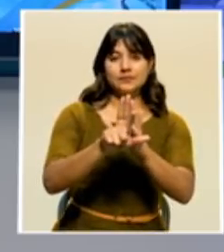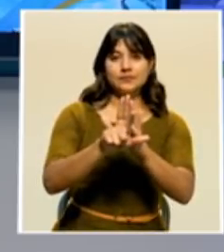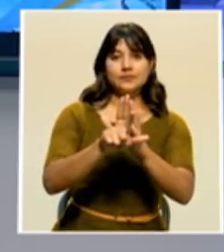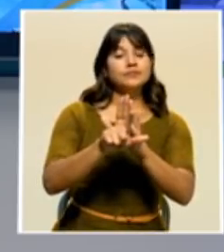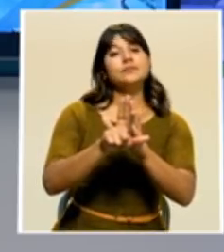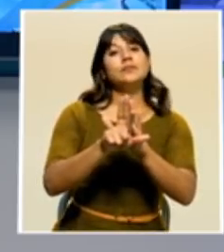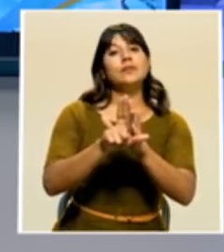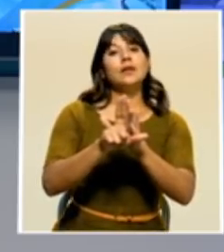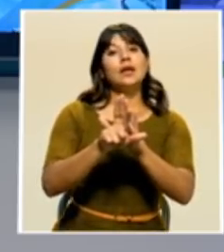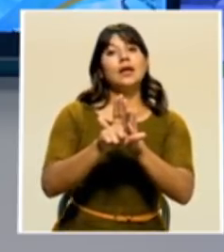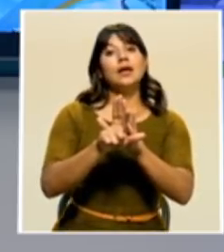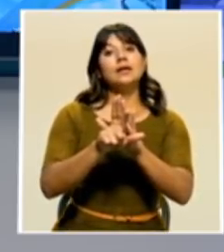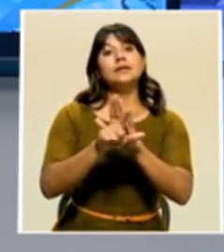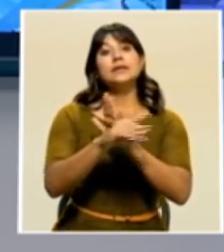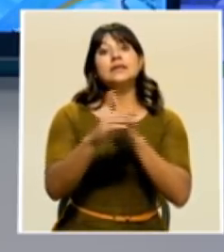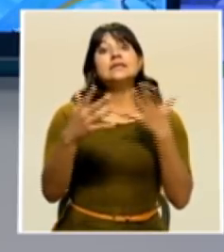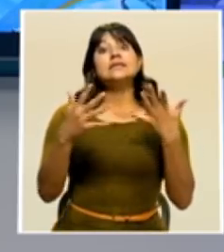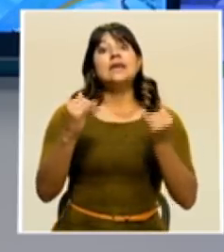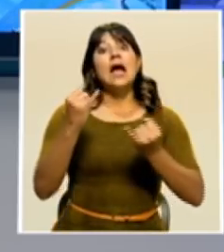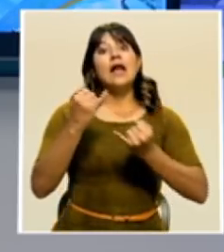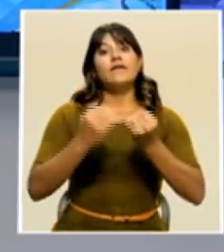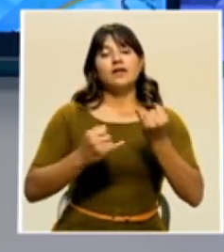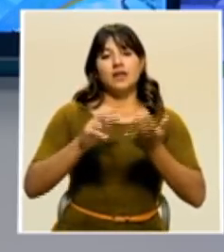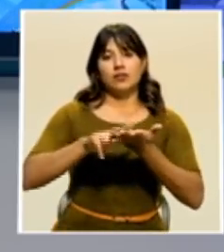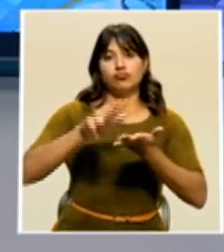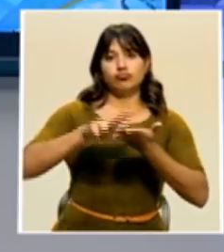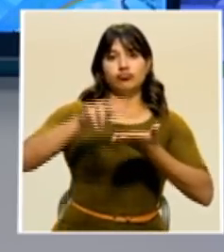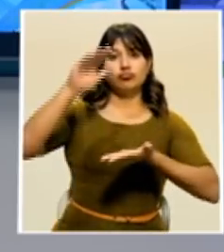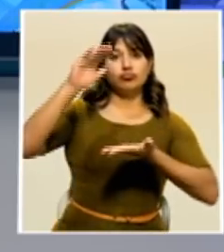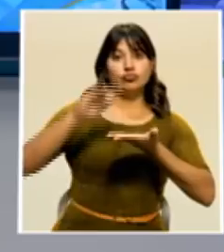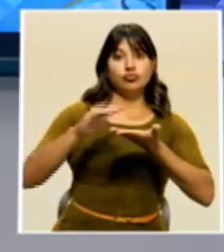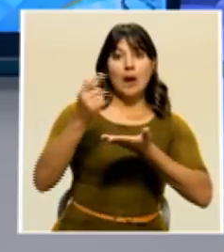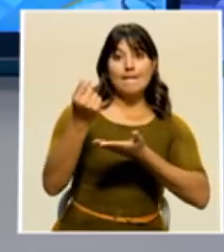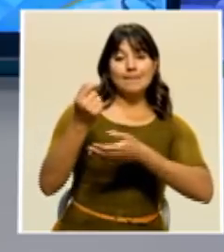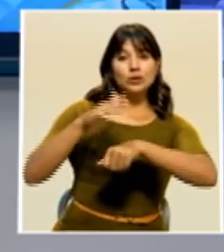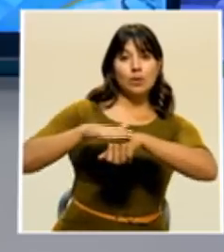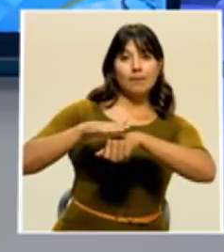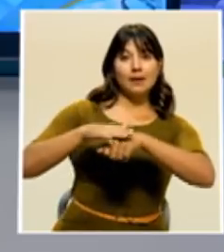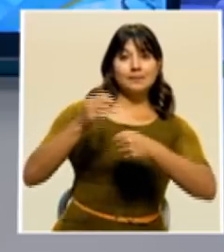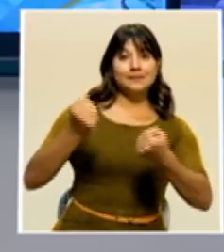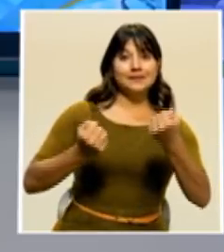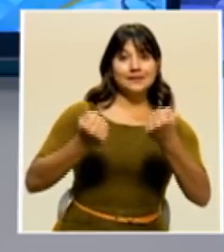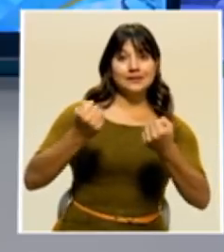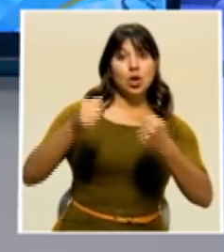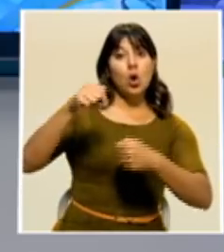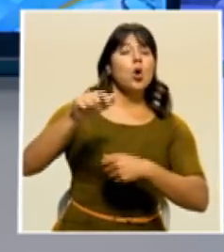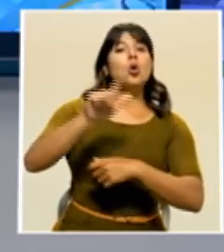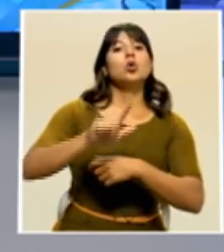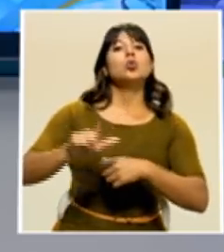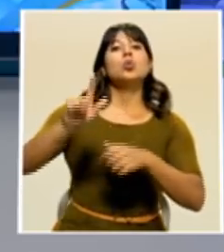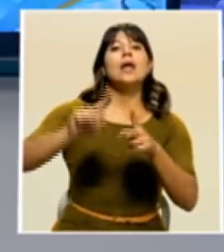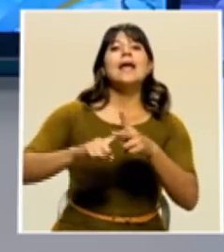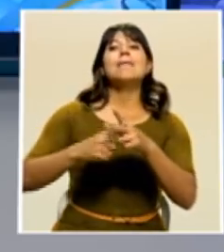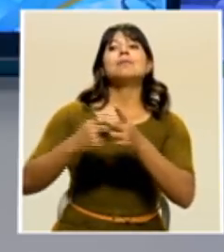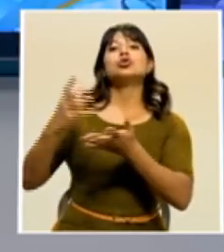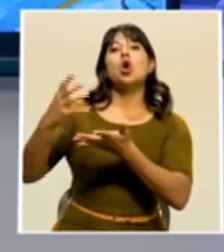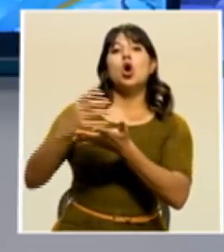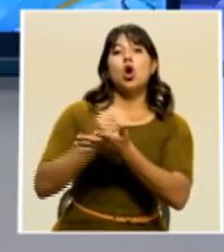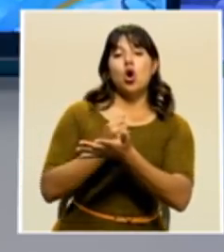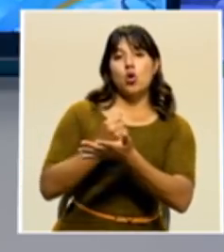que terminó con una rebaja escalonada en los montos a pagar, este lunes empezó el cobro del